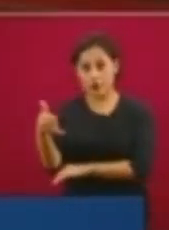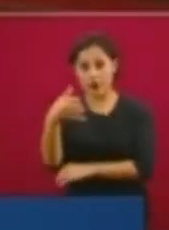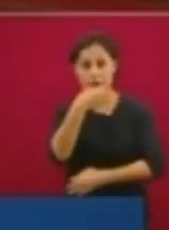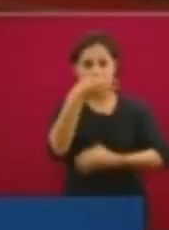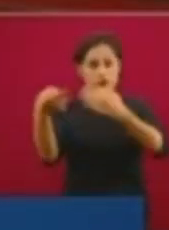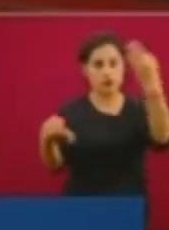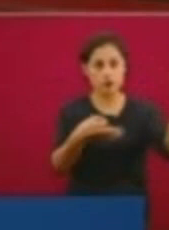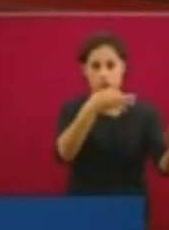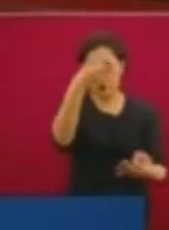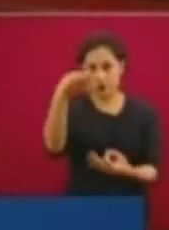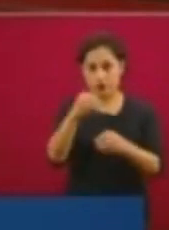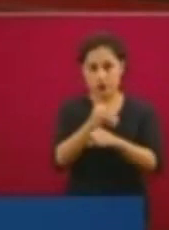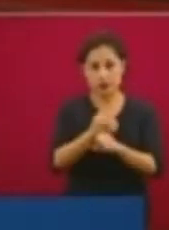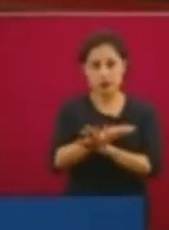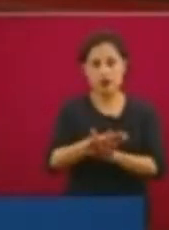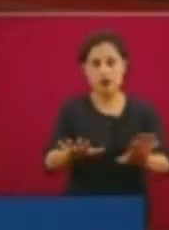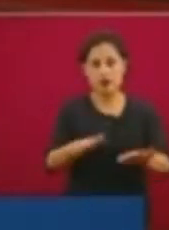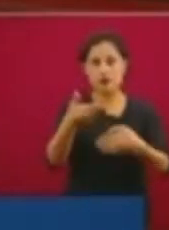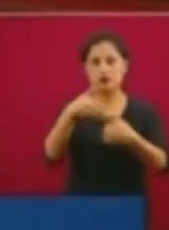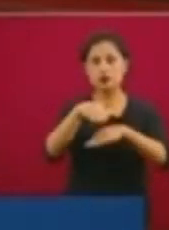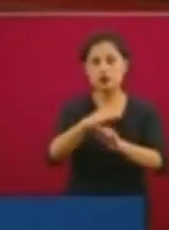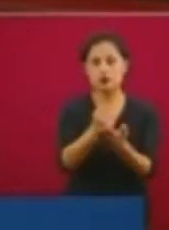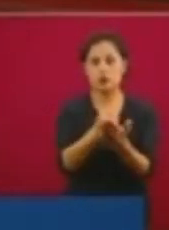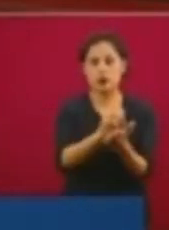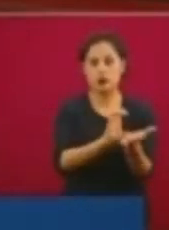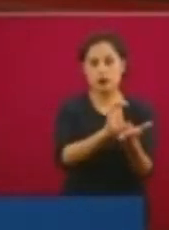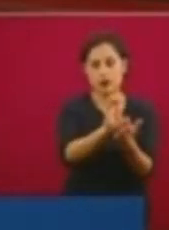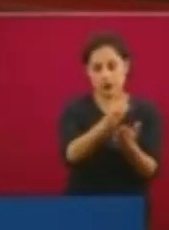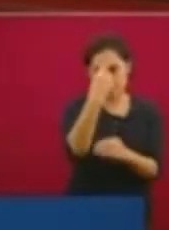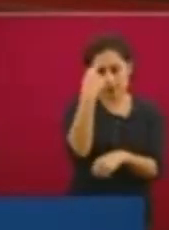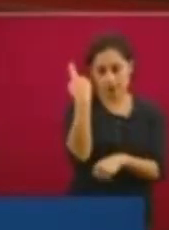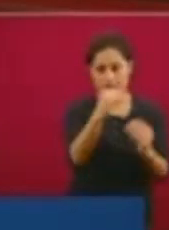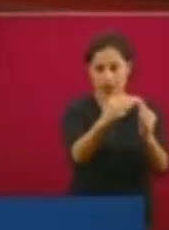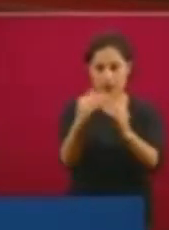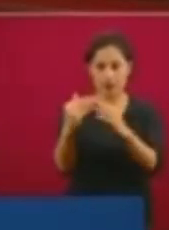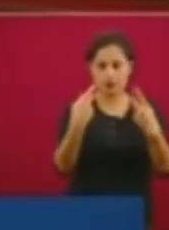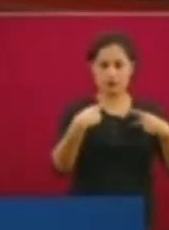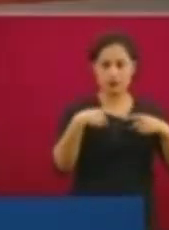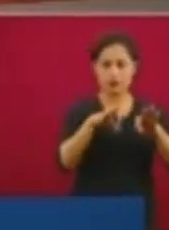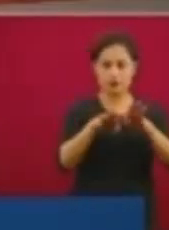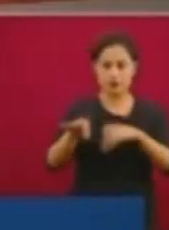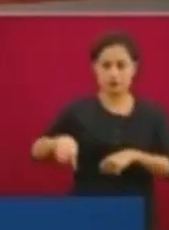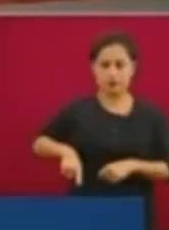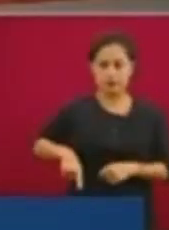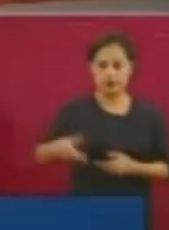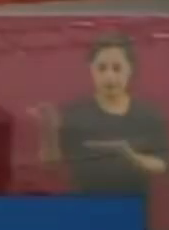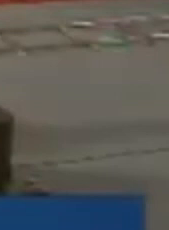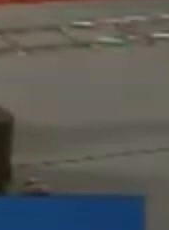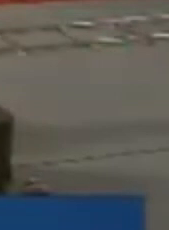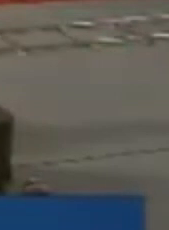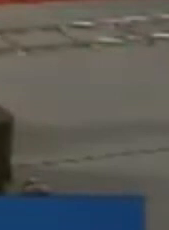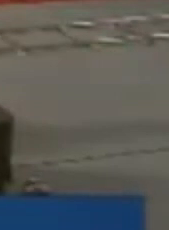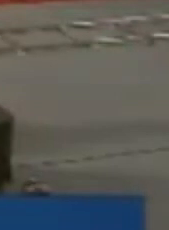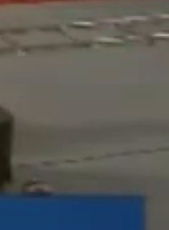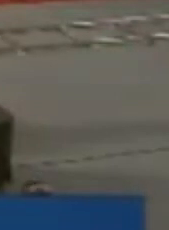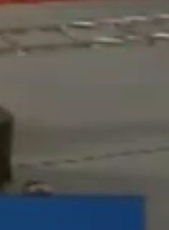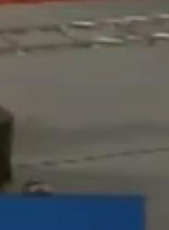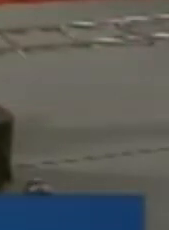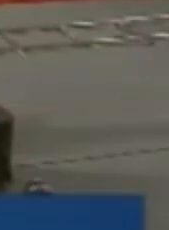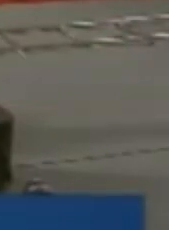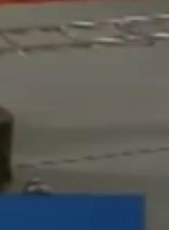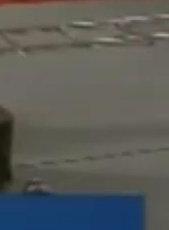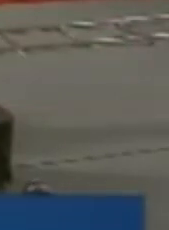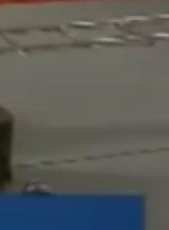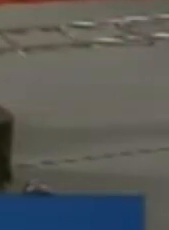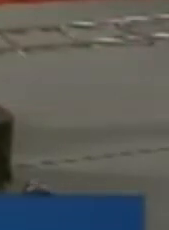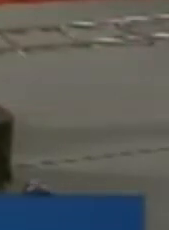escuelas. Entonces, tenemos, digamos, esa doble función. Tanto trabajamos con gobiernos estatales, que son los que reciben estos planteles